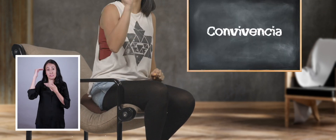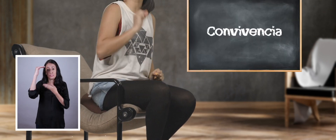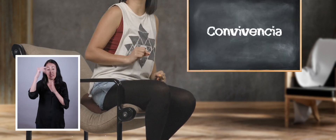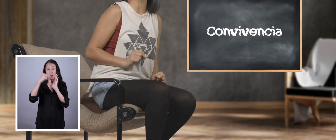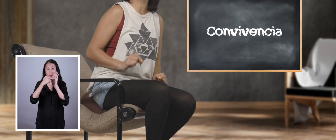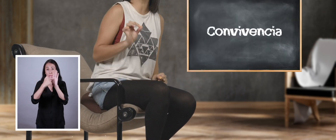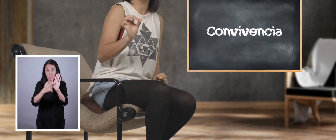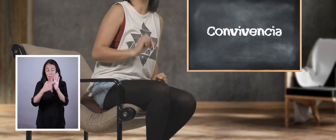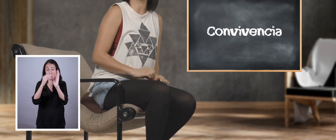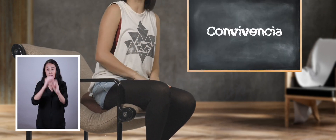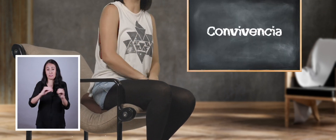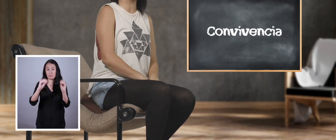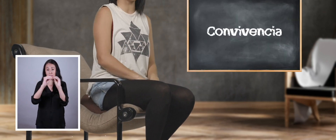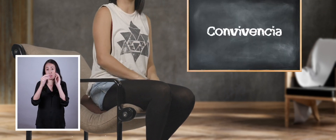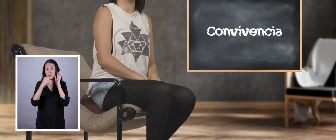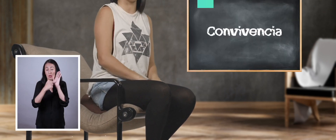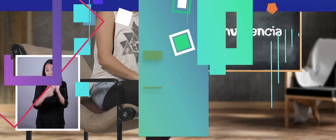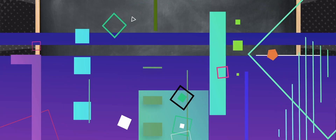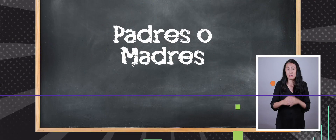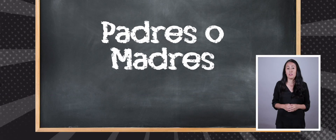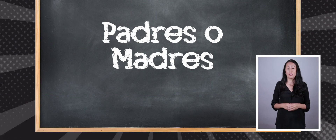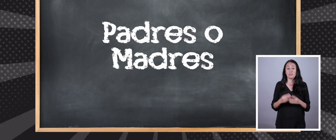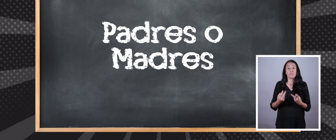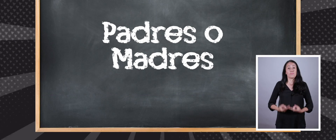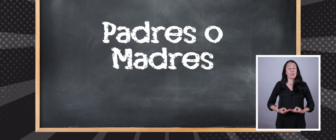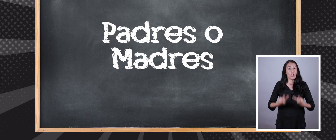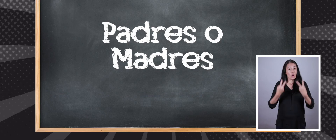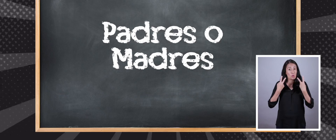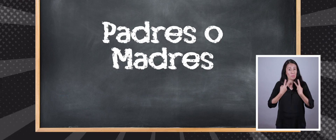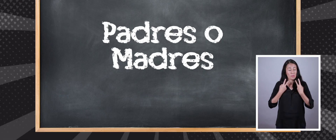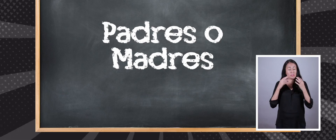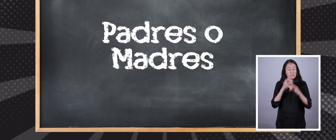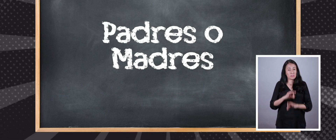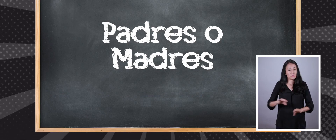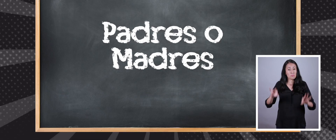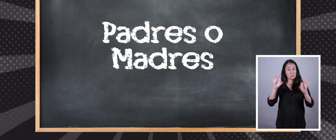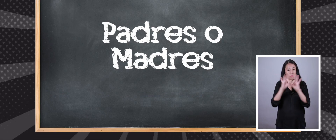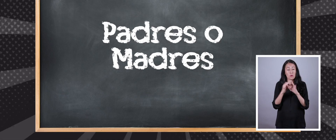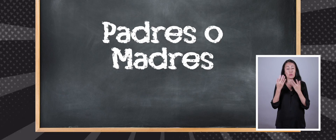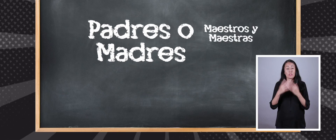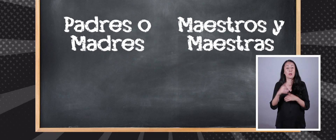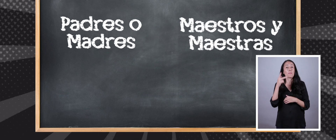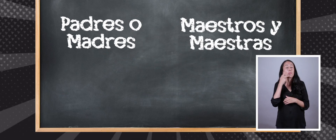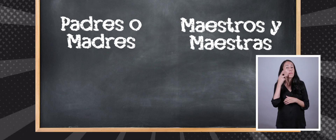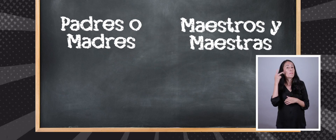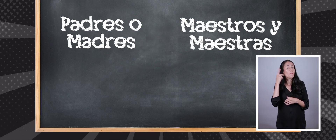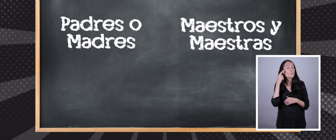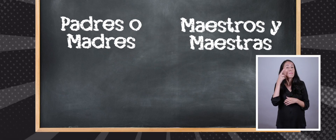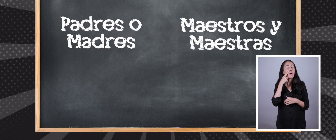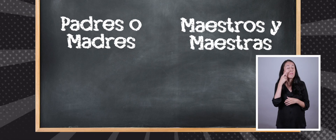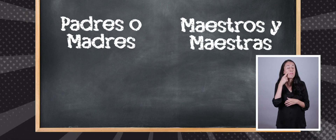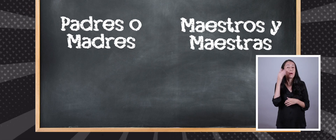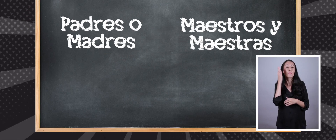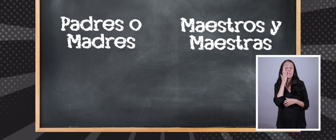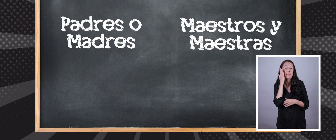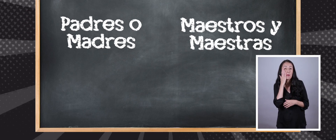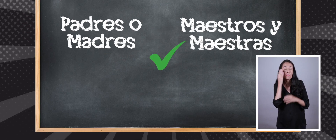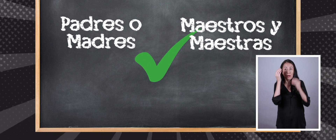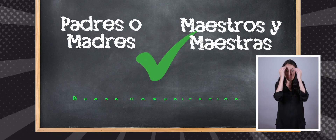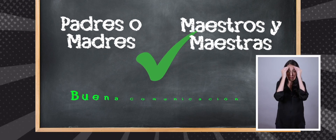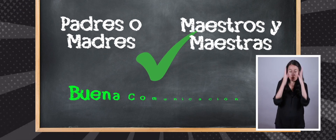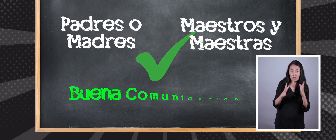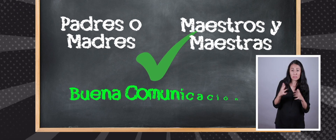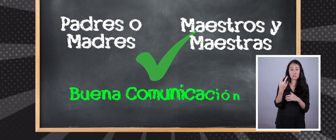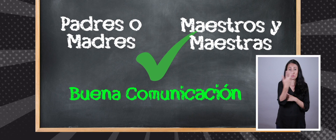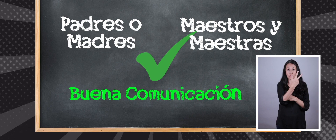para explicar otra cosa muy importante sobre la convivencia Es importante que tanto padres, madres como maestros y maestras se esfuercen